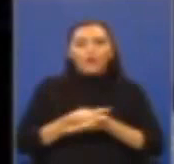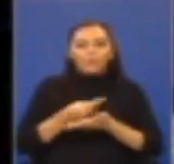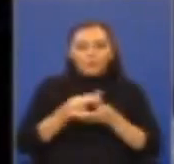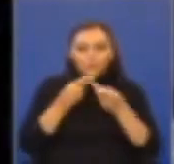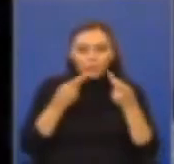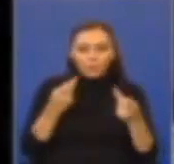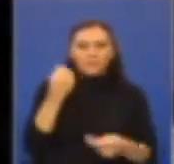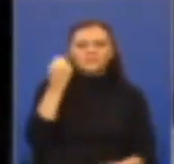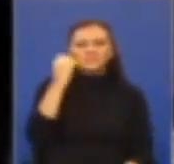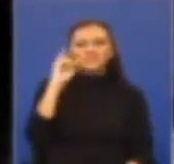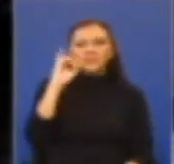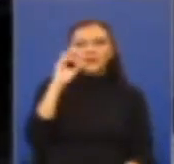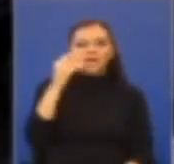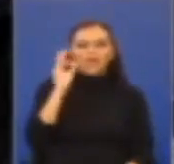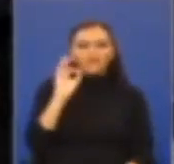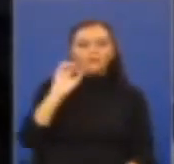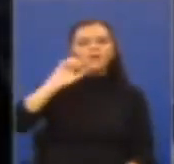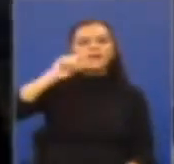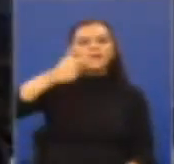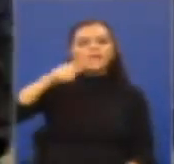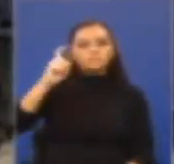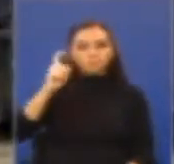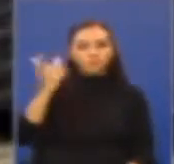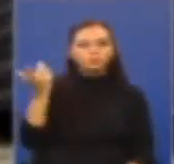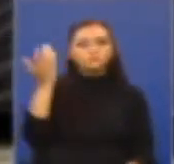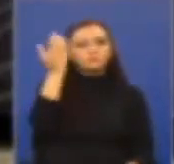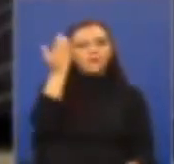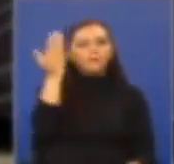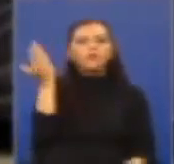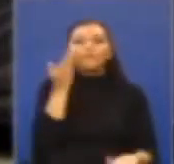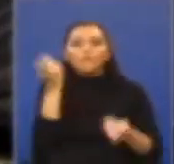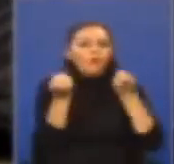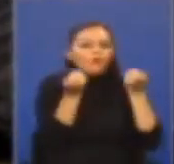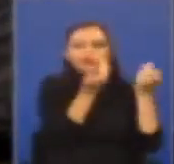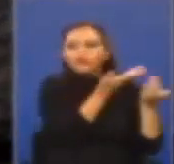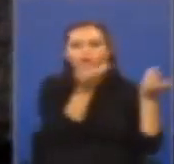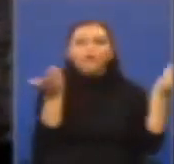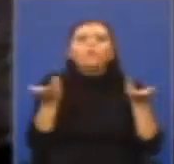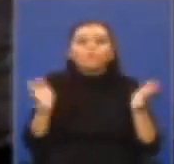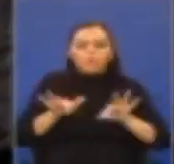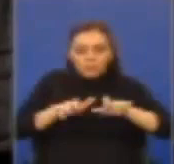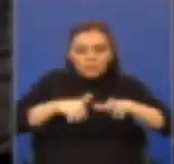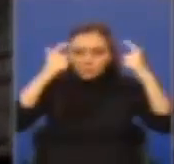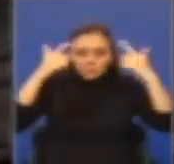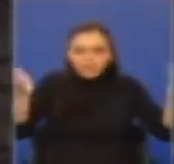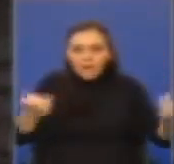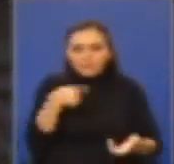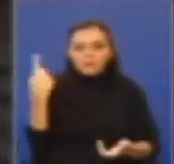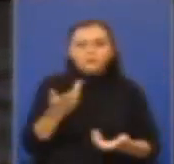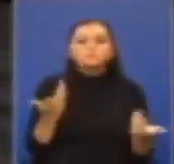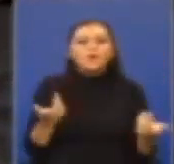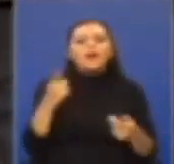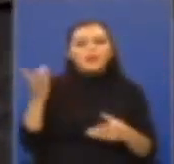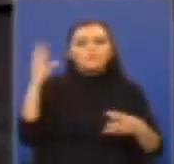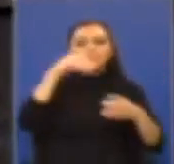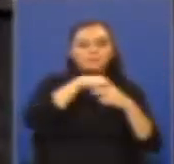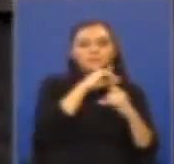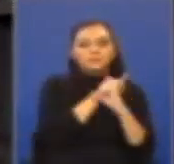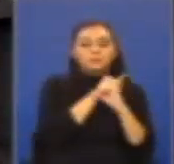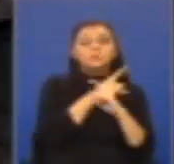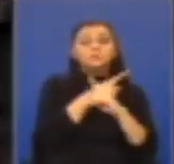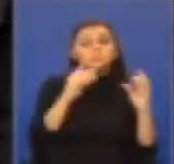ICGEF, KIPUS, etc. Y este problema es más grave, con todo respeto. En el gobierno central, por supuesto que hay el problema, pero sobre todo en los